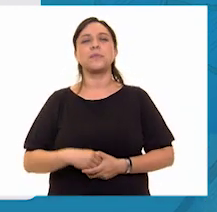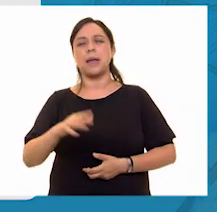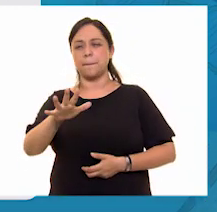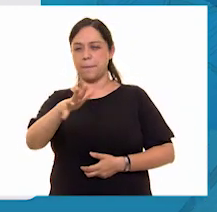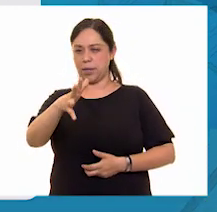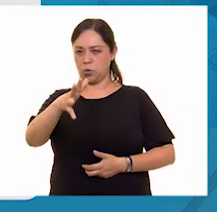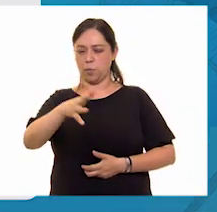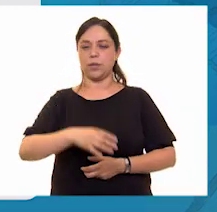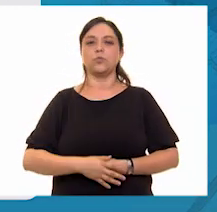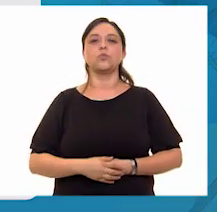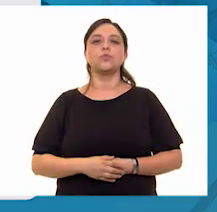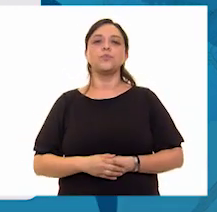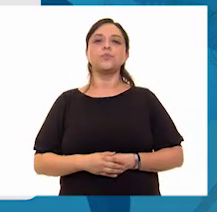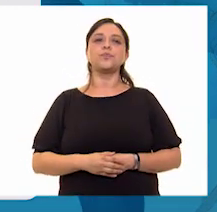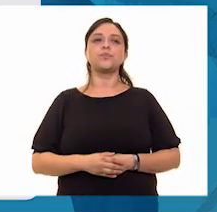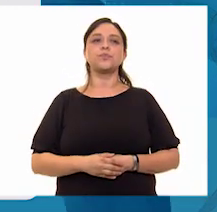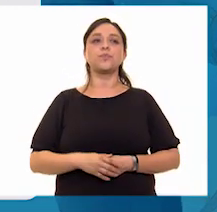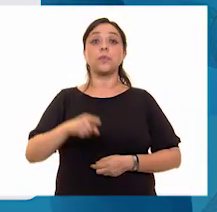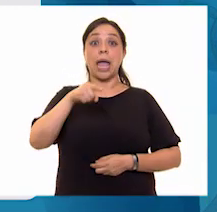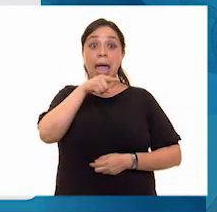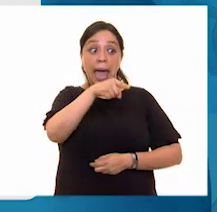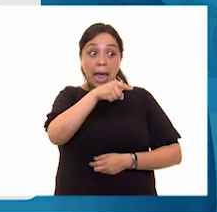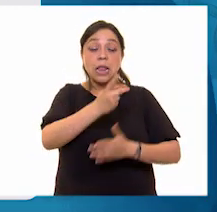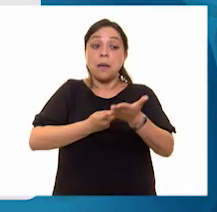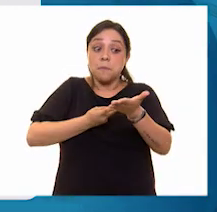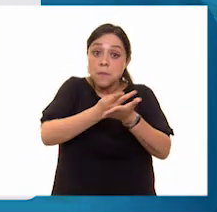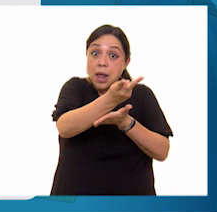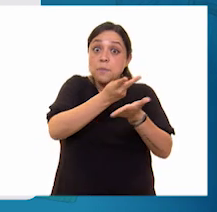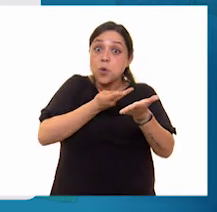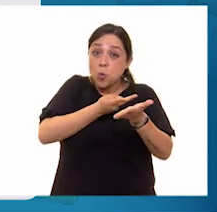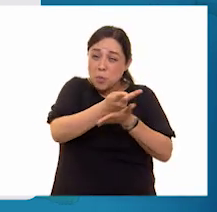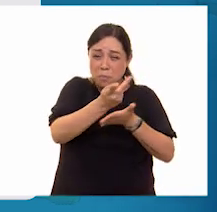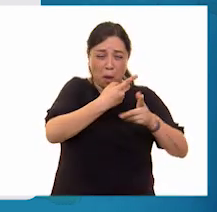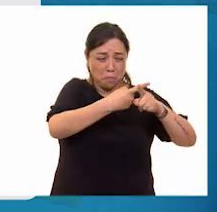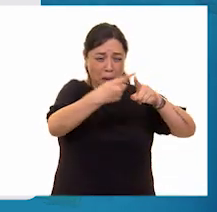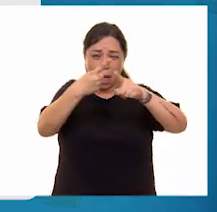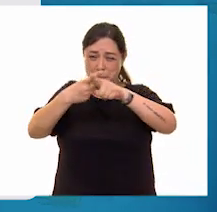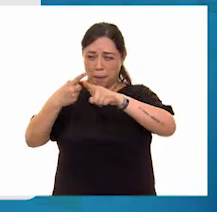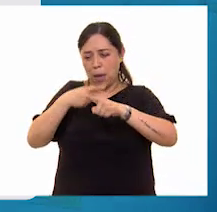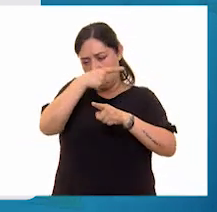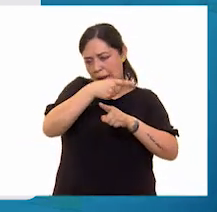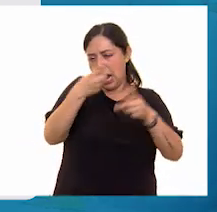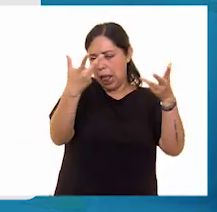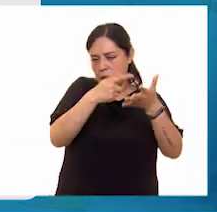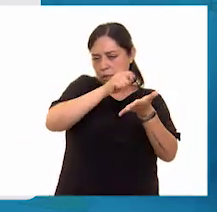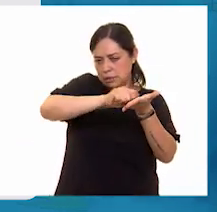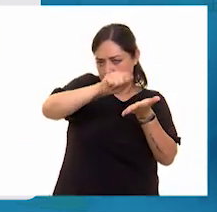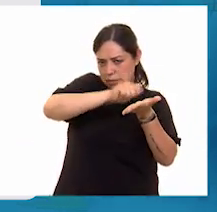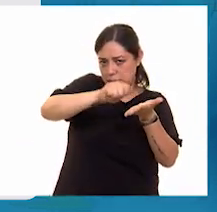así. Ha recibido varios premios por sus obras, las cuales han sido